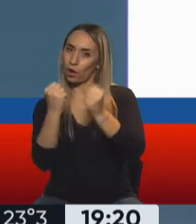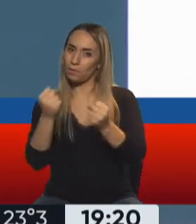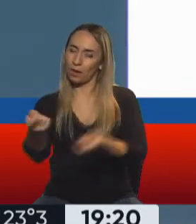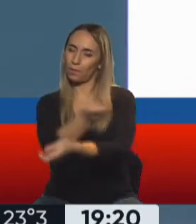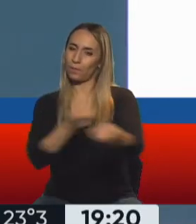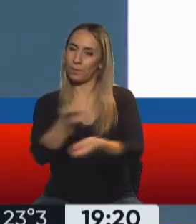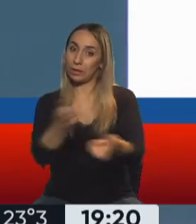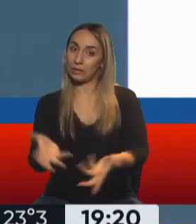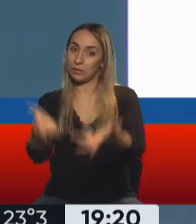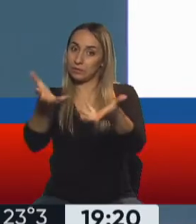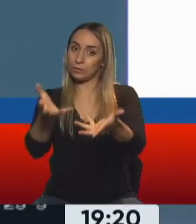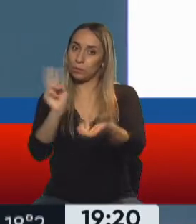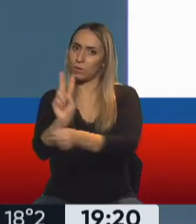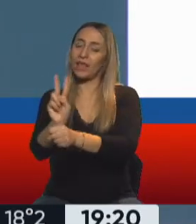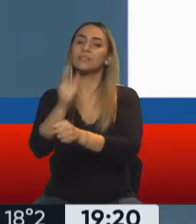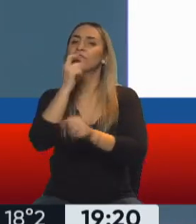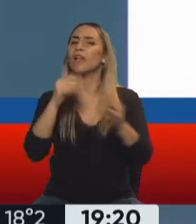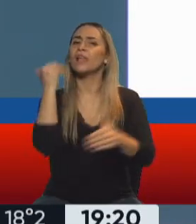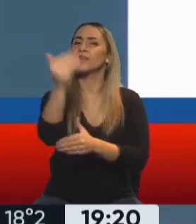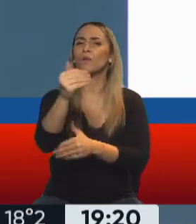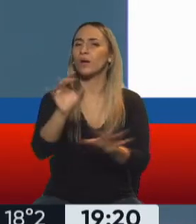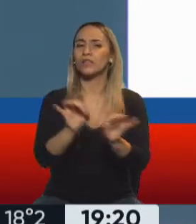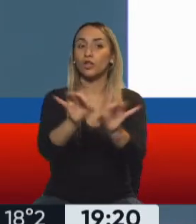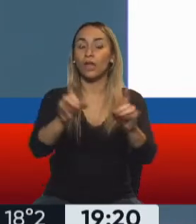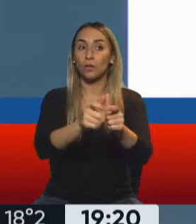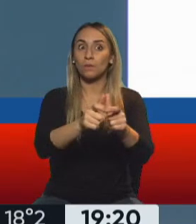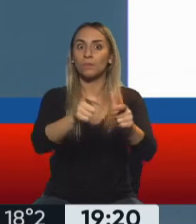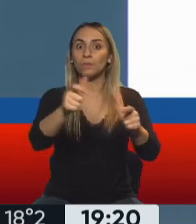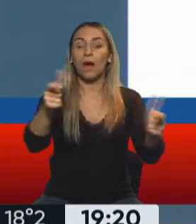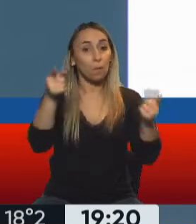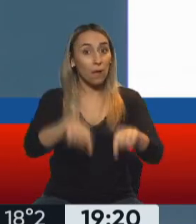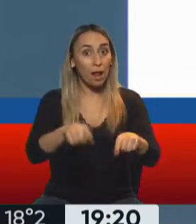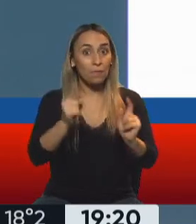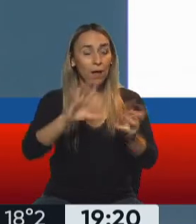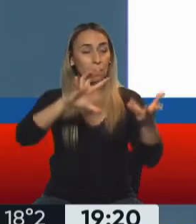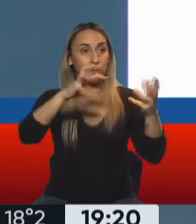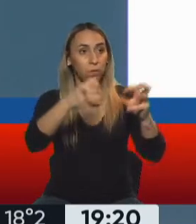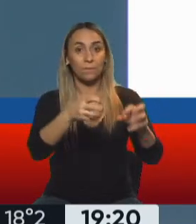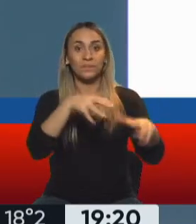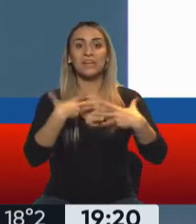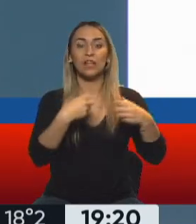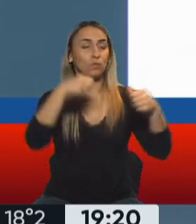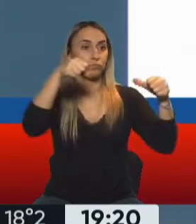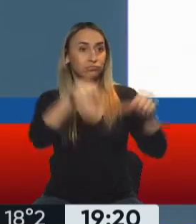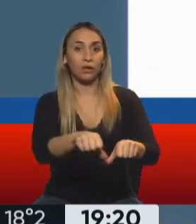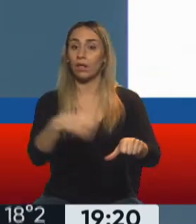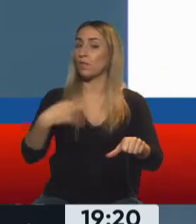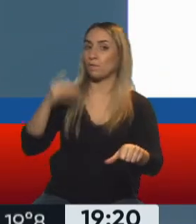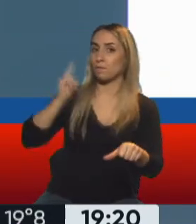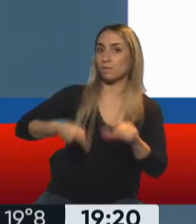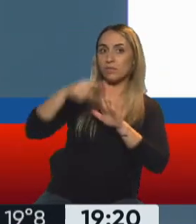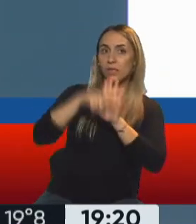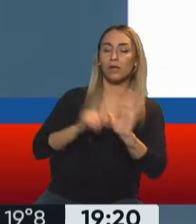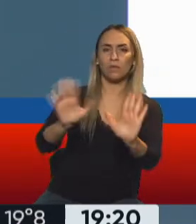Si mañana, por ejemplo, la situación epidemiológica vuelve a empeorar y hay que volver a cerrar, a poner nuevas